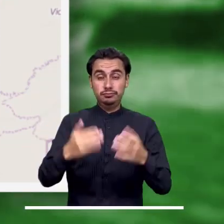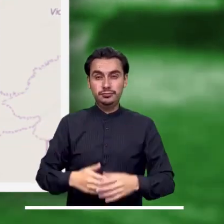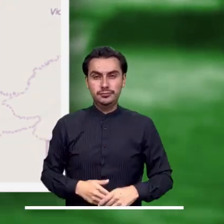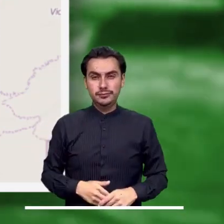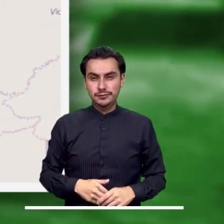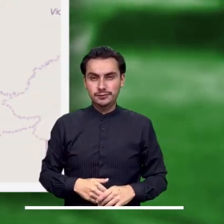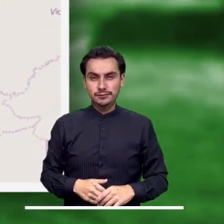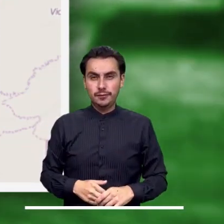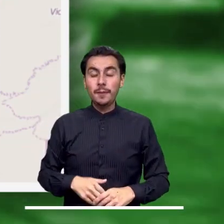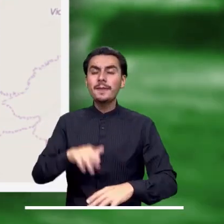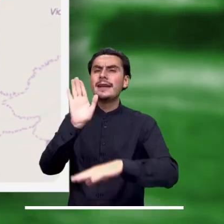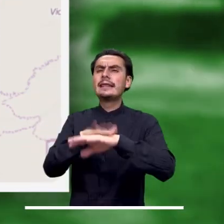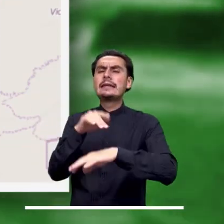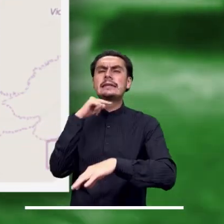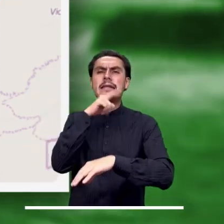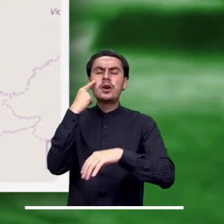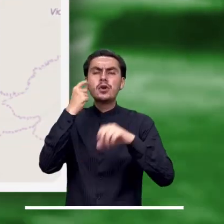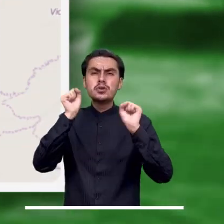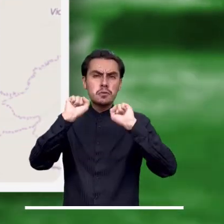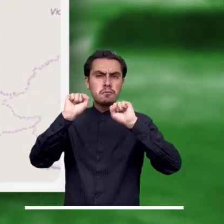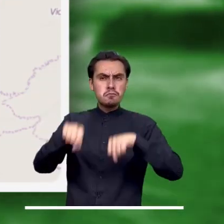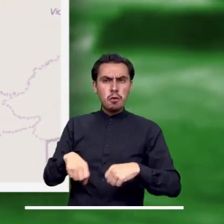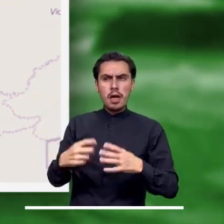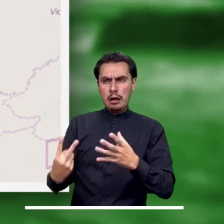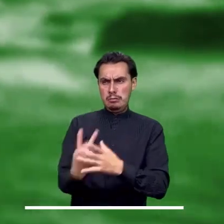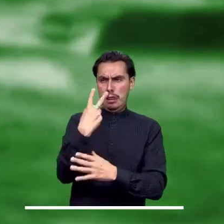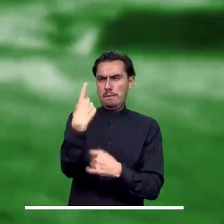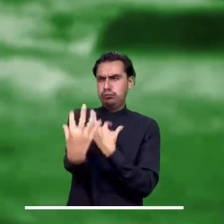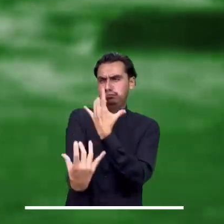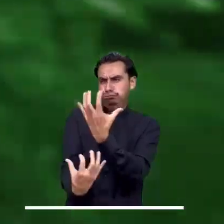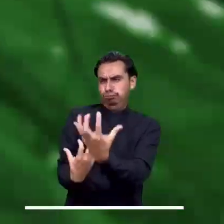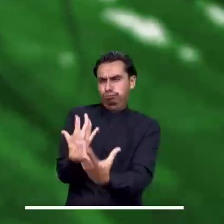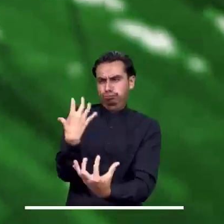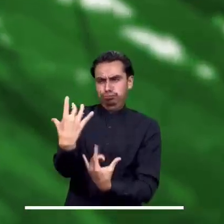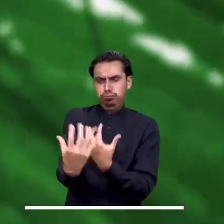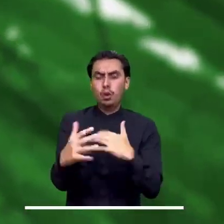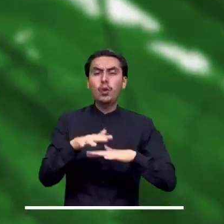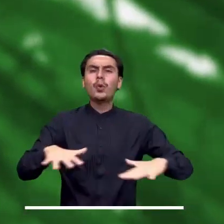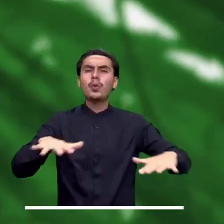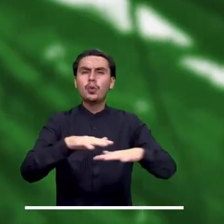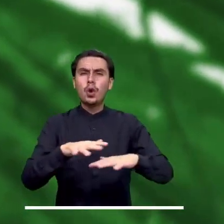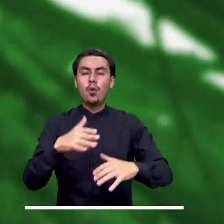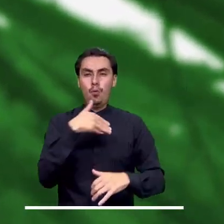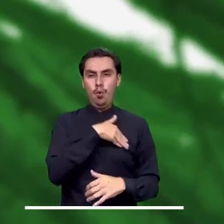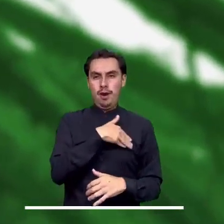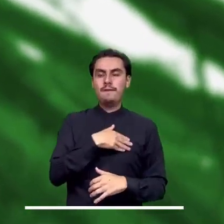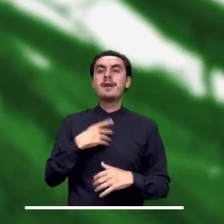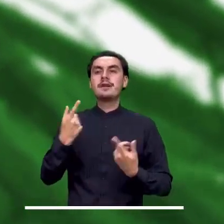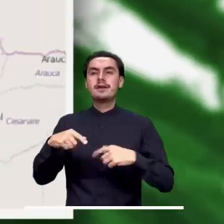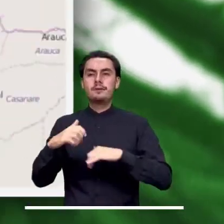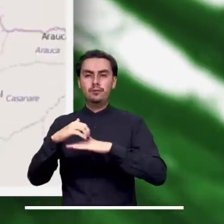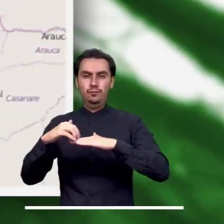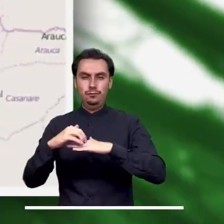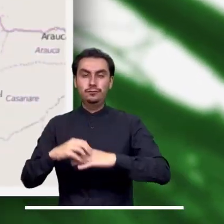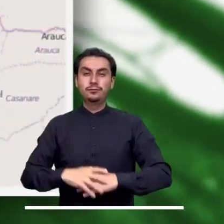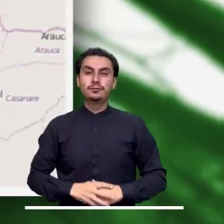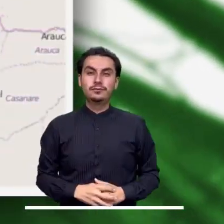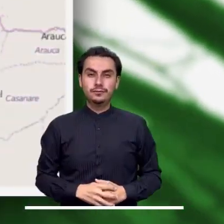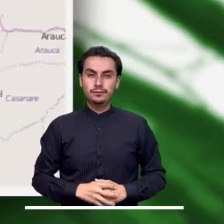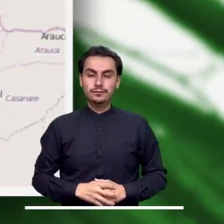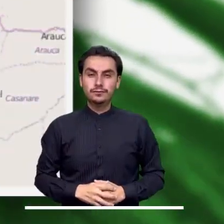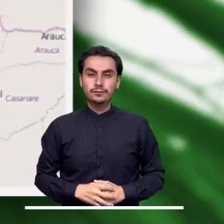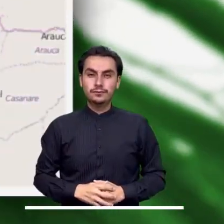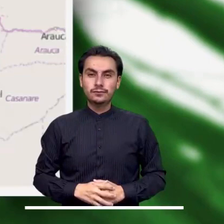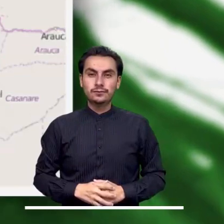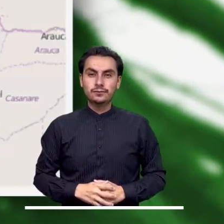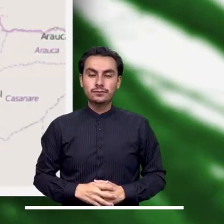La Portana, generando afectaciones en el municipio de Tauramena, en Casanare. Alerta roja por alta